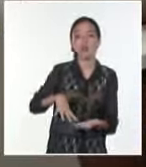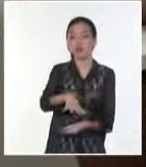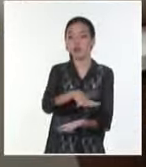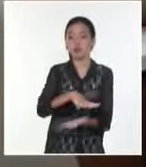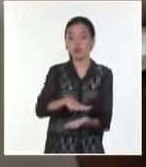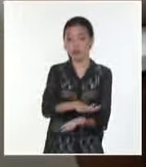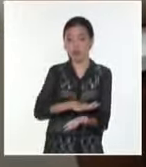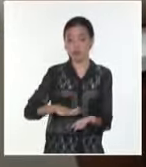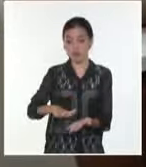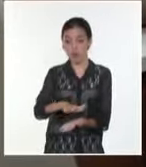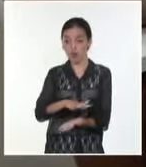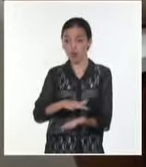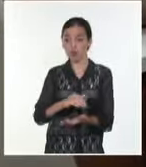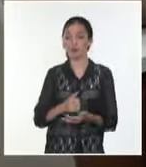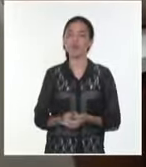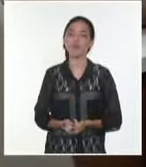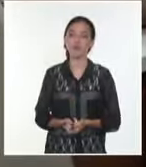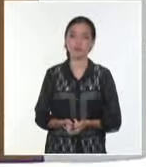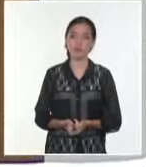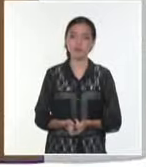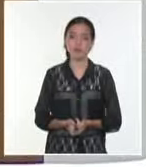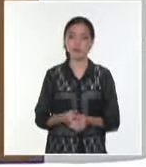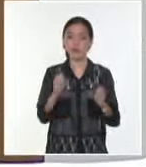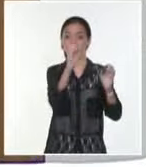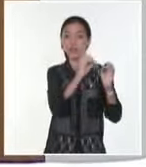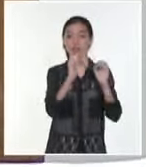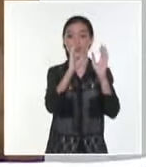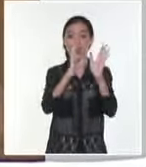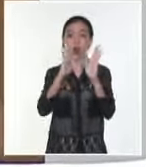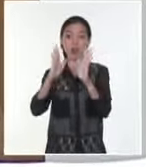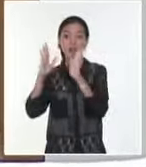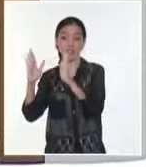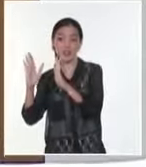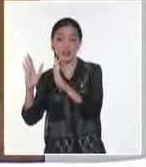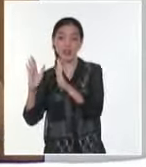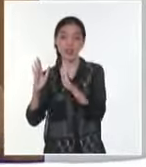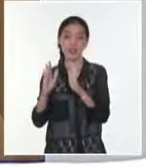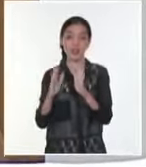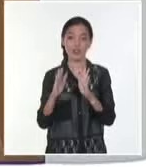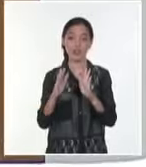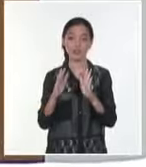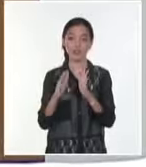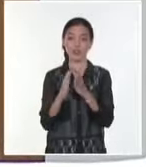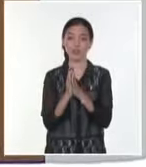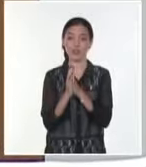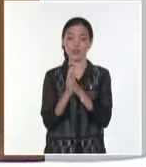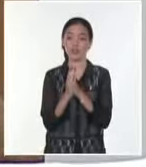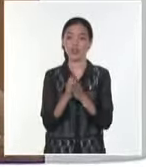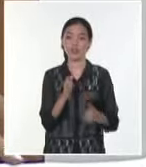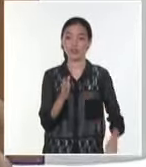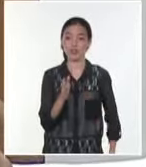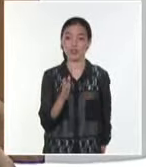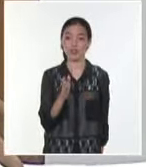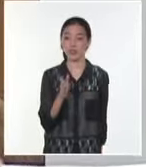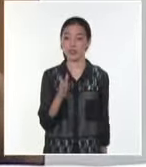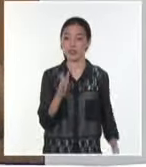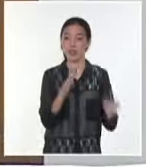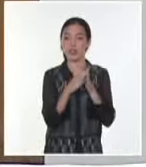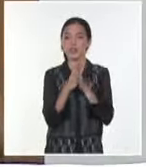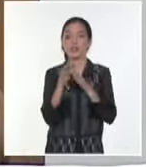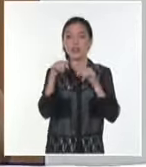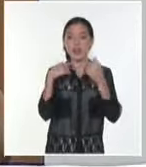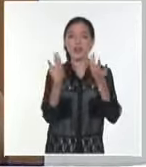de las organizaciones de masas y diversas instituciones en la producción de alimentos. Sobre la presencia de las mujeres en la actividad, habló la